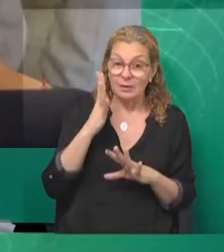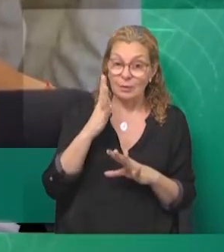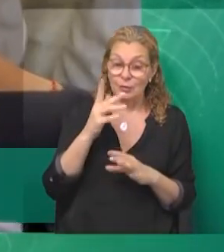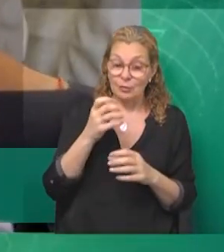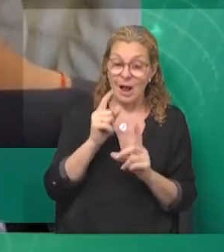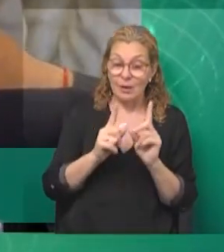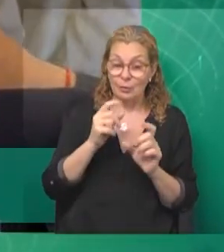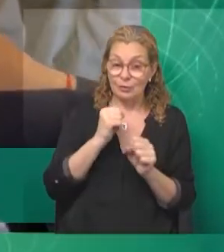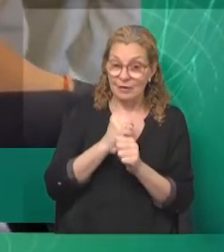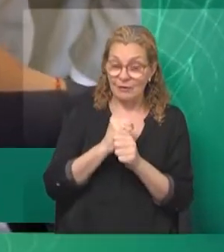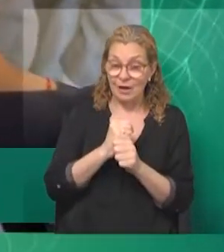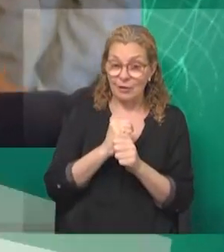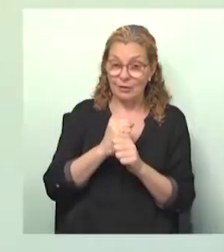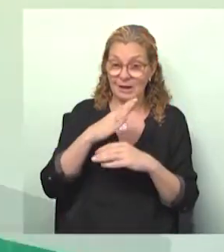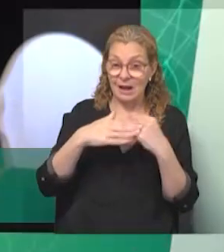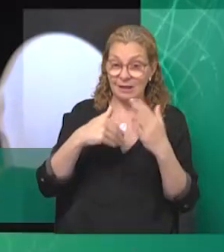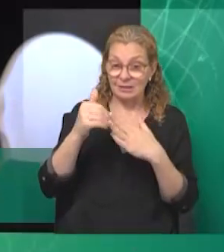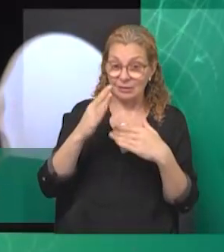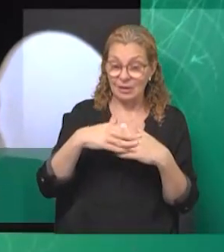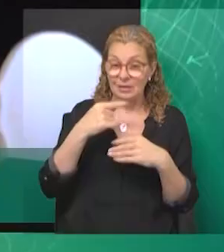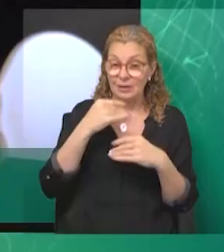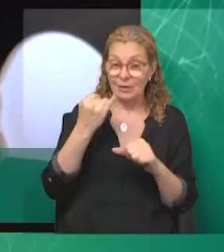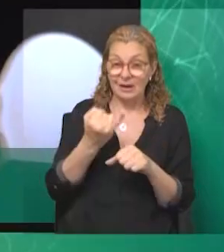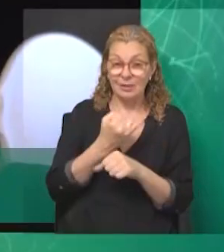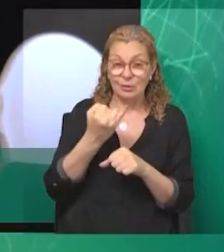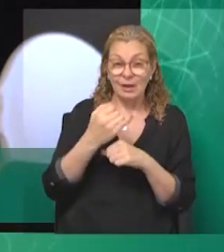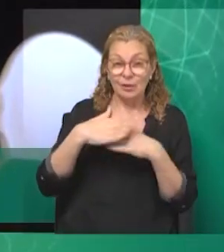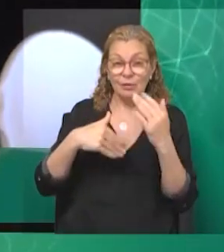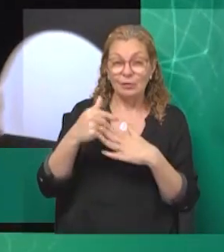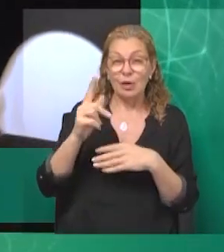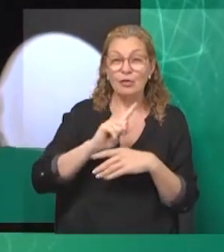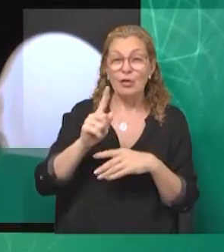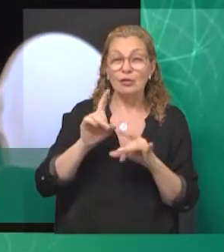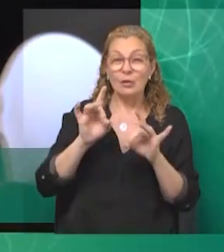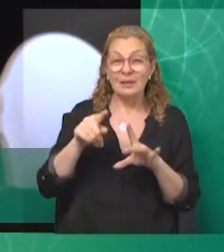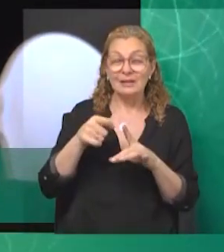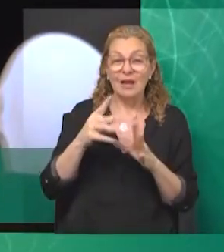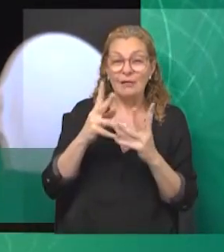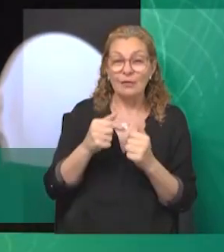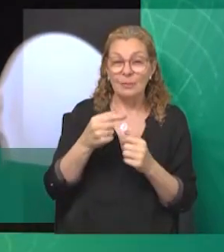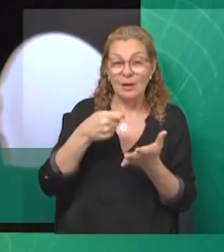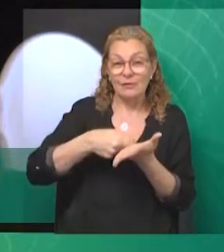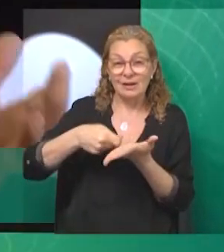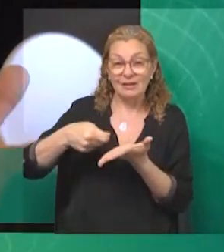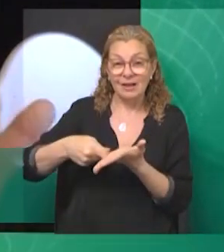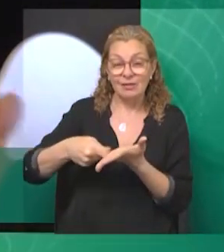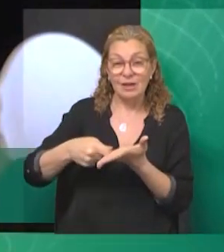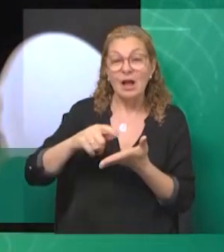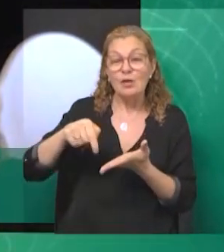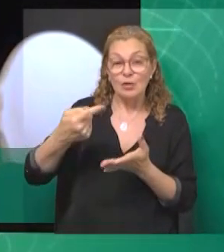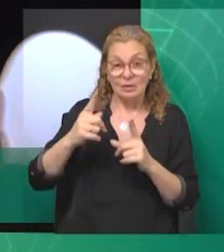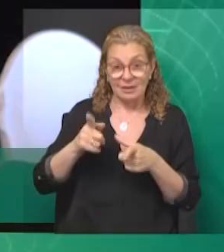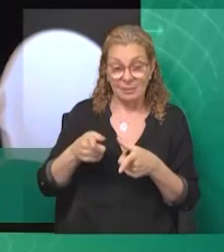trabajo en particular en la construcción en la industria de la construcción no existe solamente esta forma de financiación hay otras